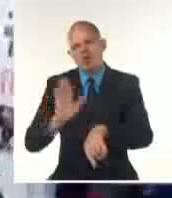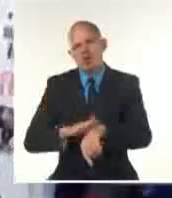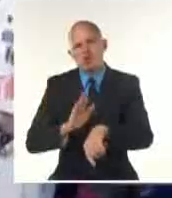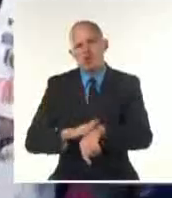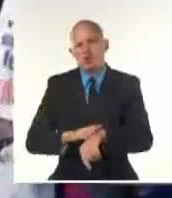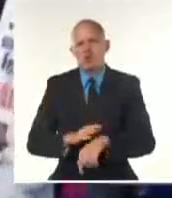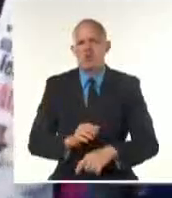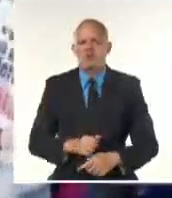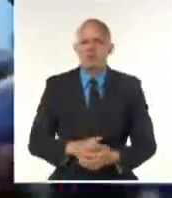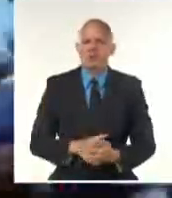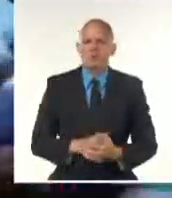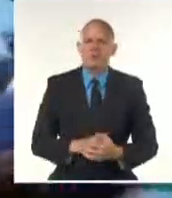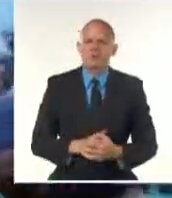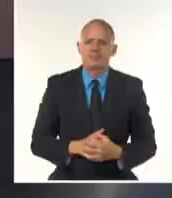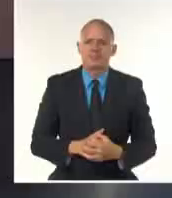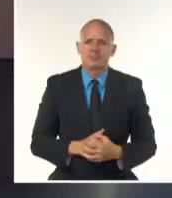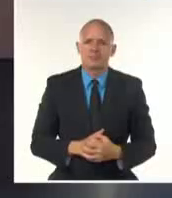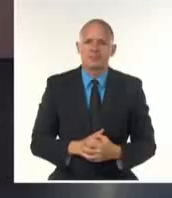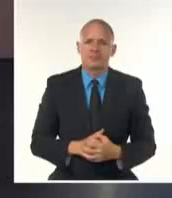costero.